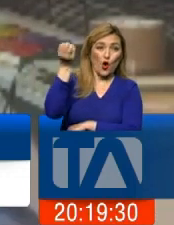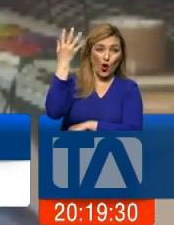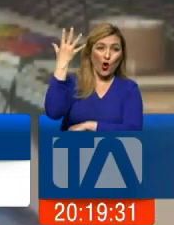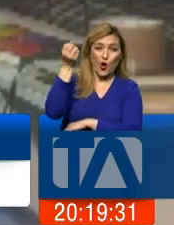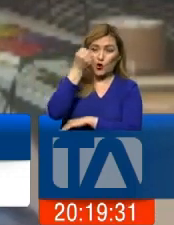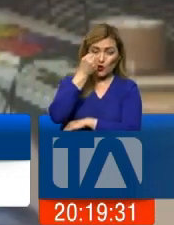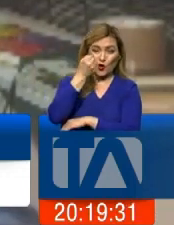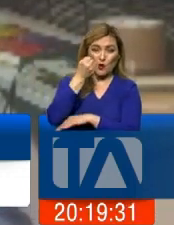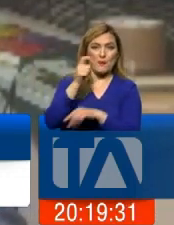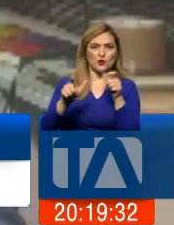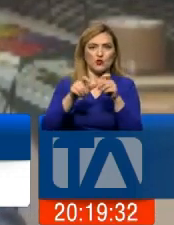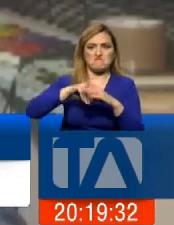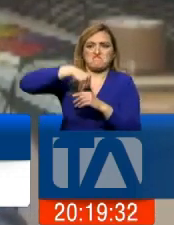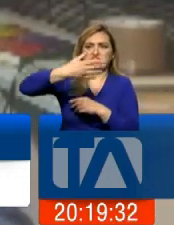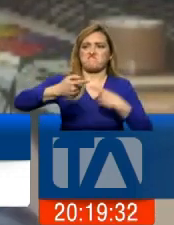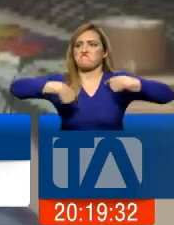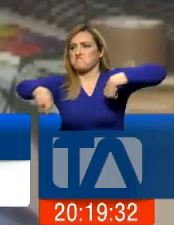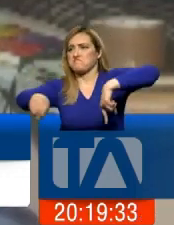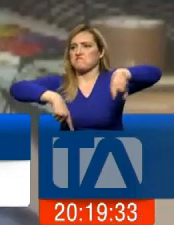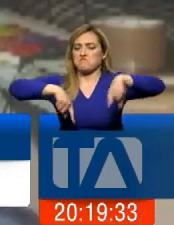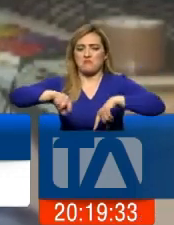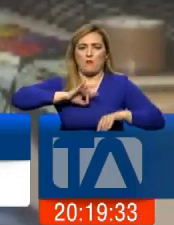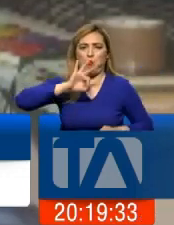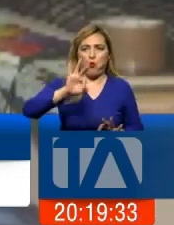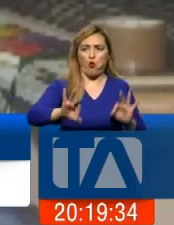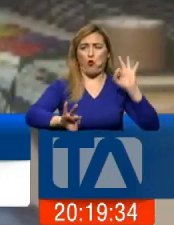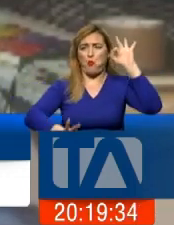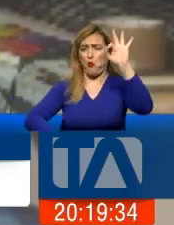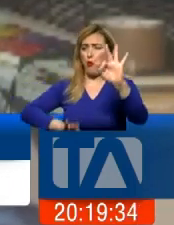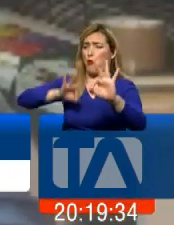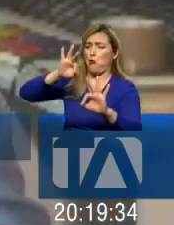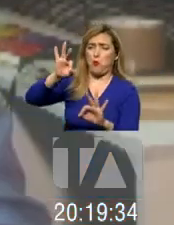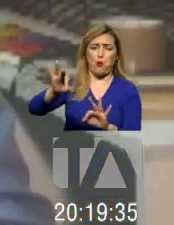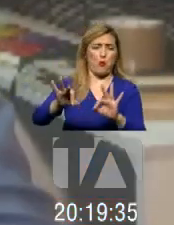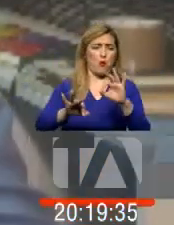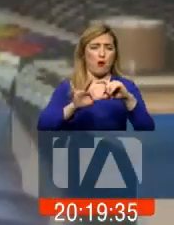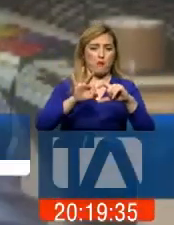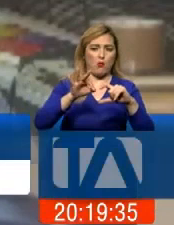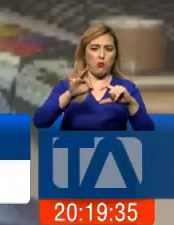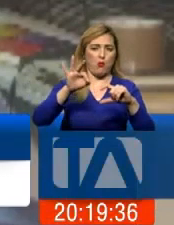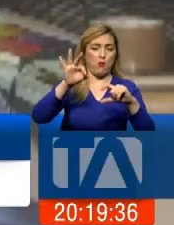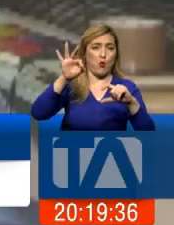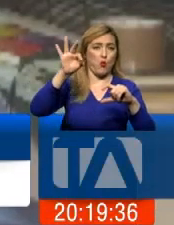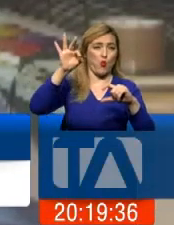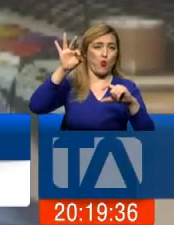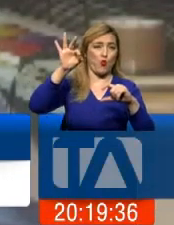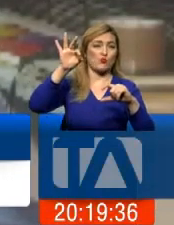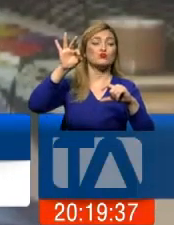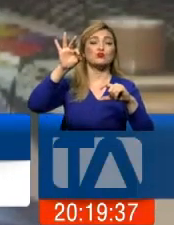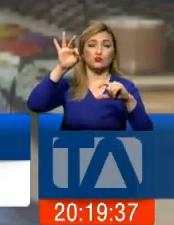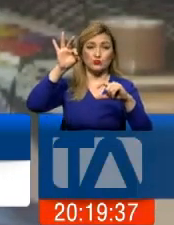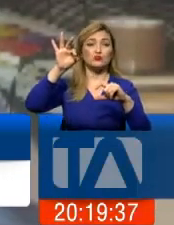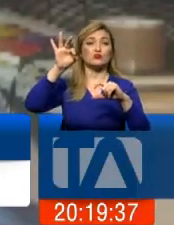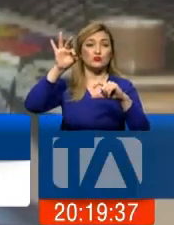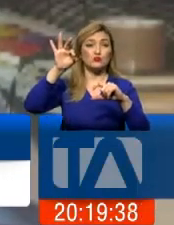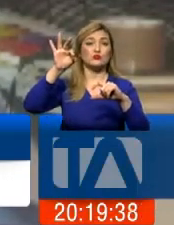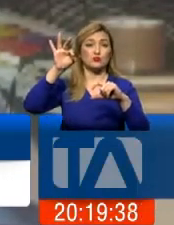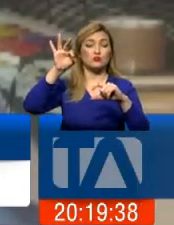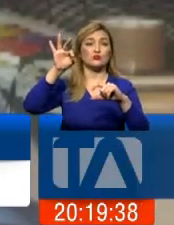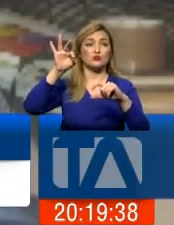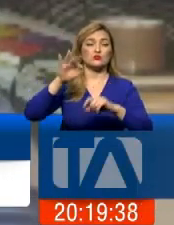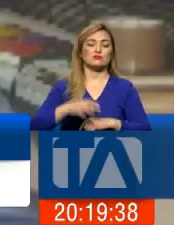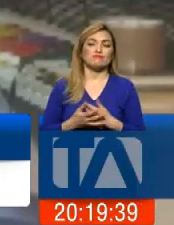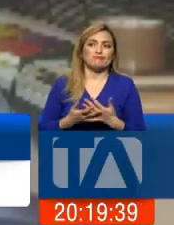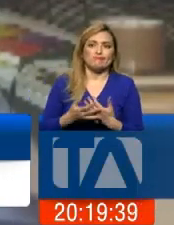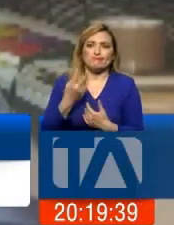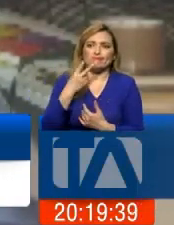el efecto. Este aumento de transmisión también se refleja en el incremento importante de la demanda